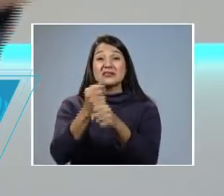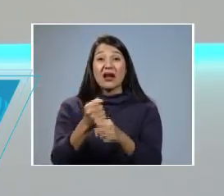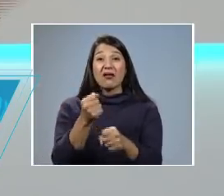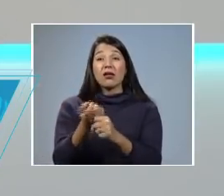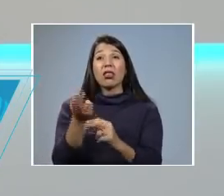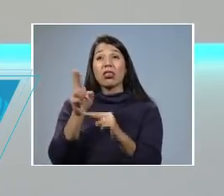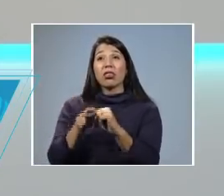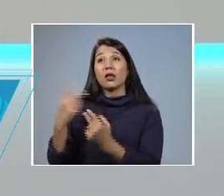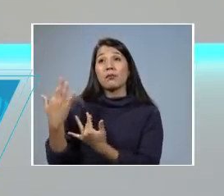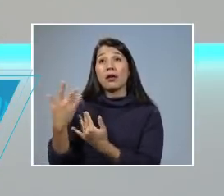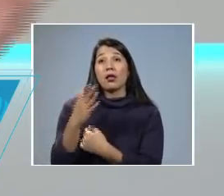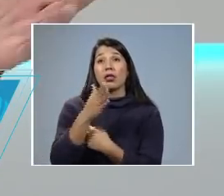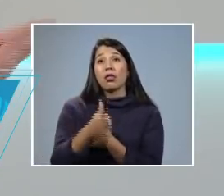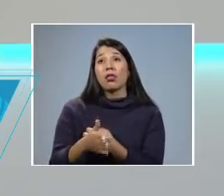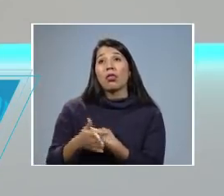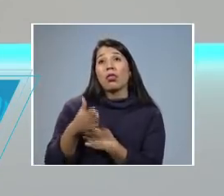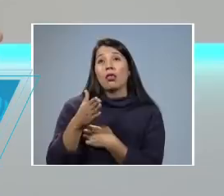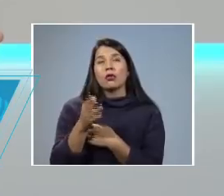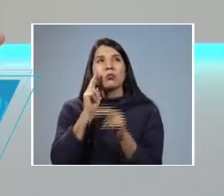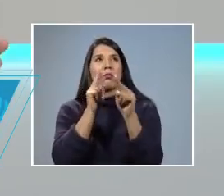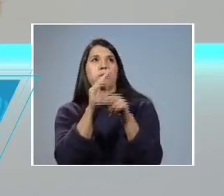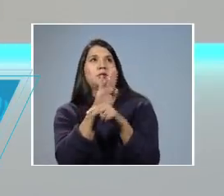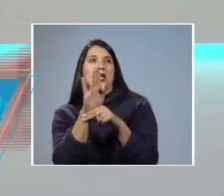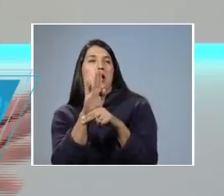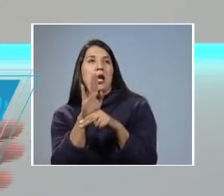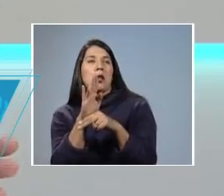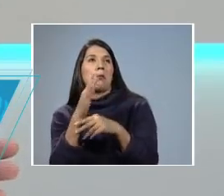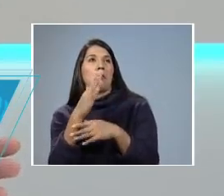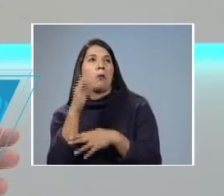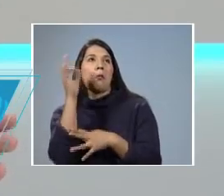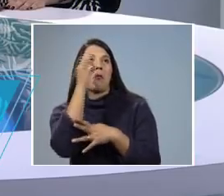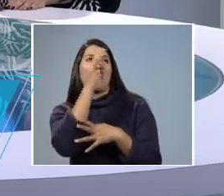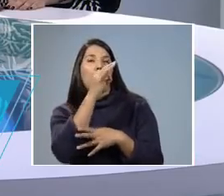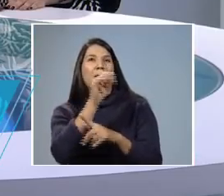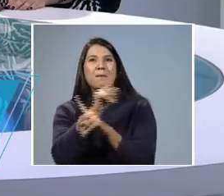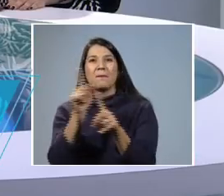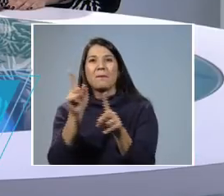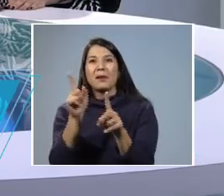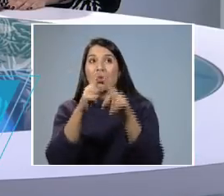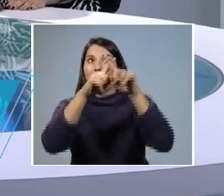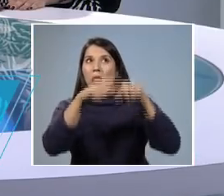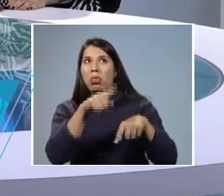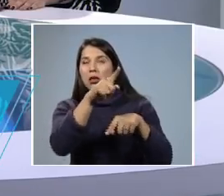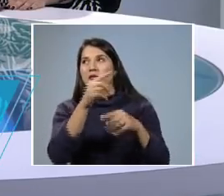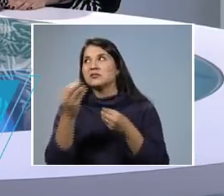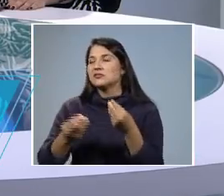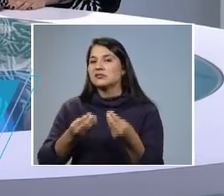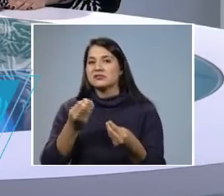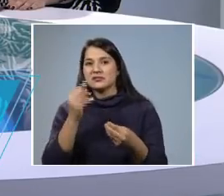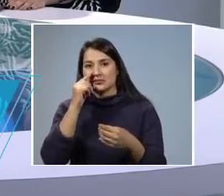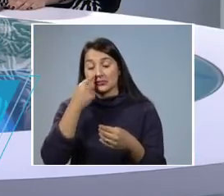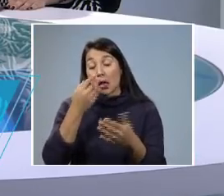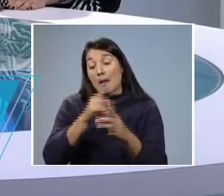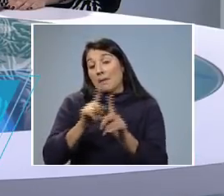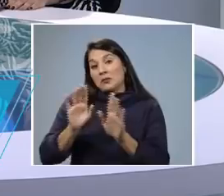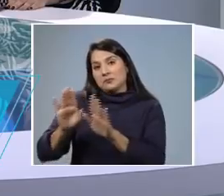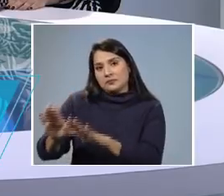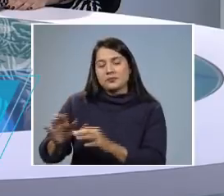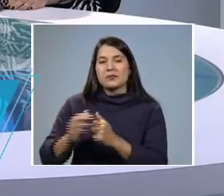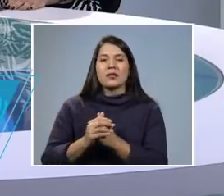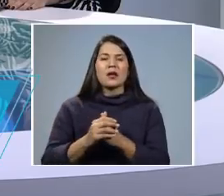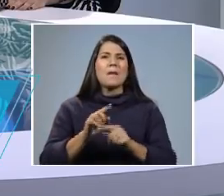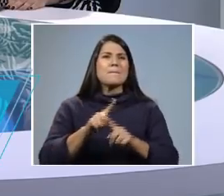pues permite distraer. Sin embargo, son medidas de austeridad. El asunto viene ahora complicado. ¿Qué es lo que se